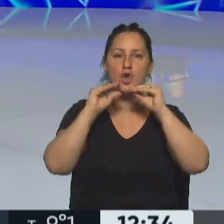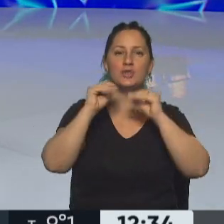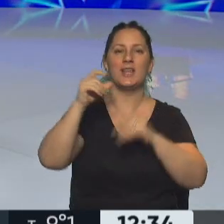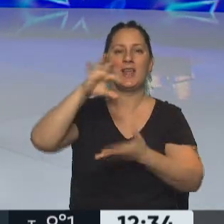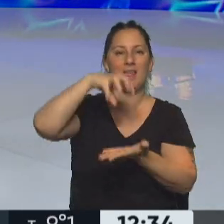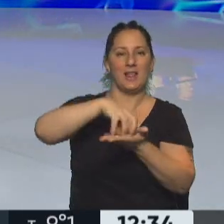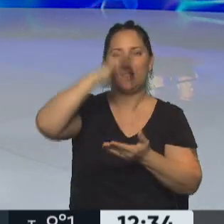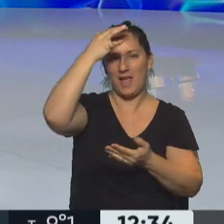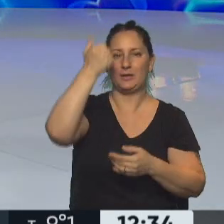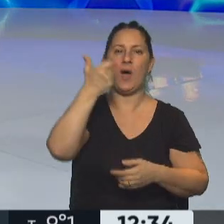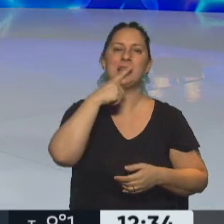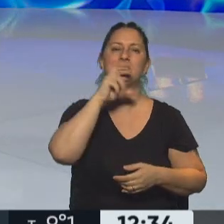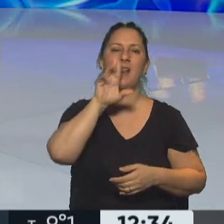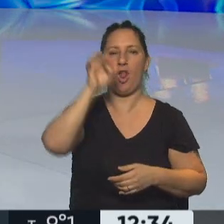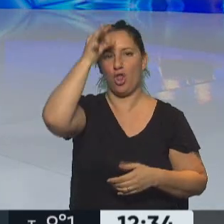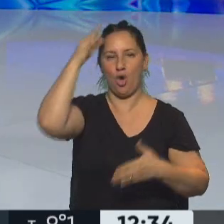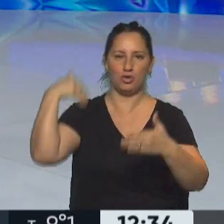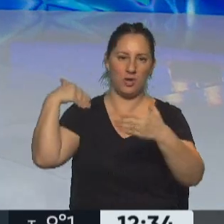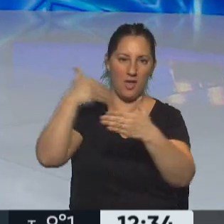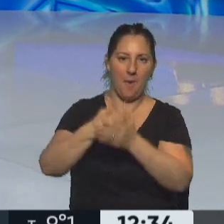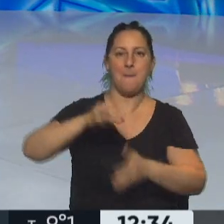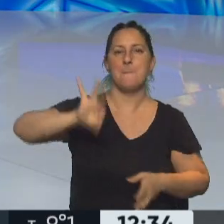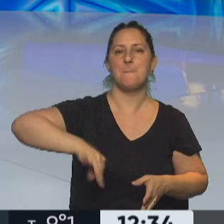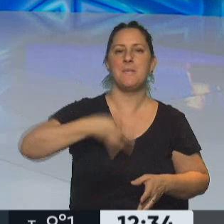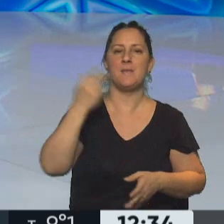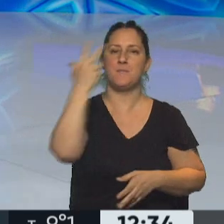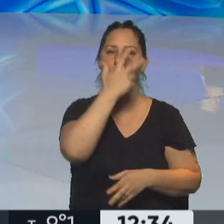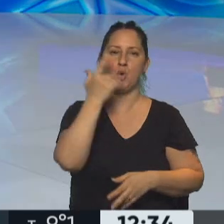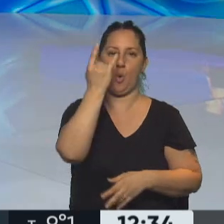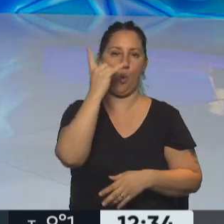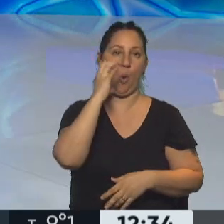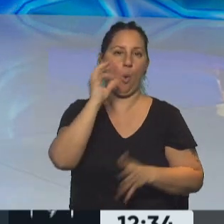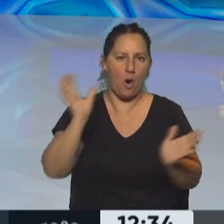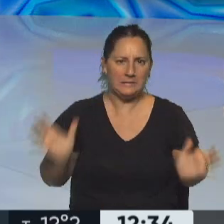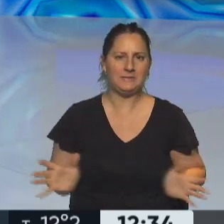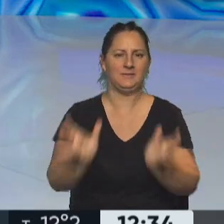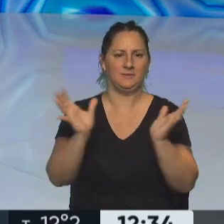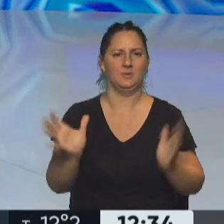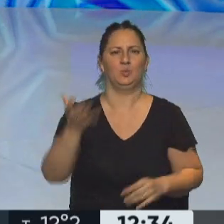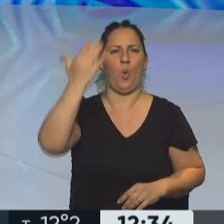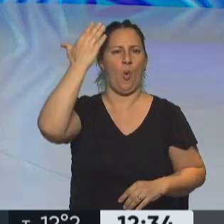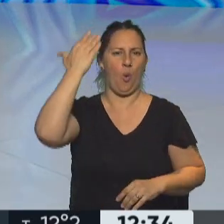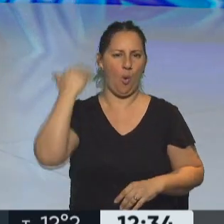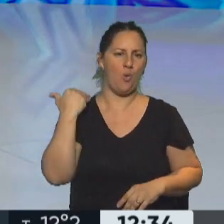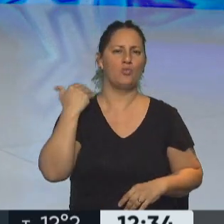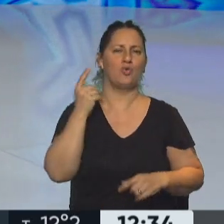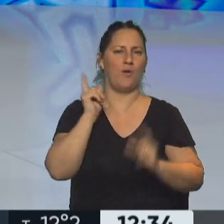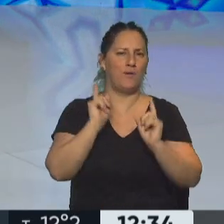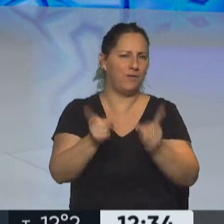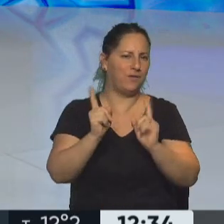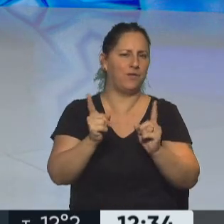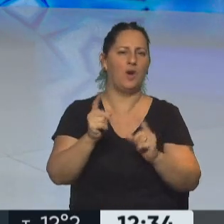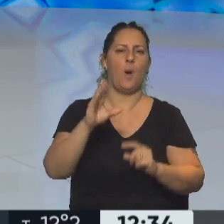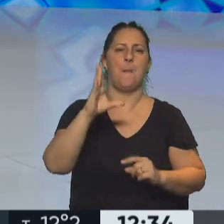Astral, la entrega número 12 de los premios Hugo, ese gran impulso a la actividad que hace mucho tiempo vienen haciendo y sosteniendo